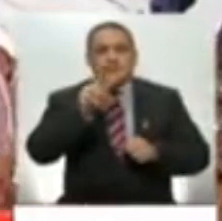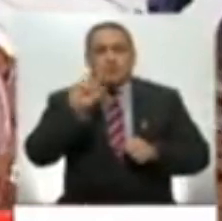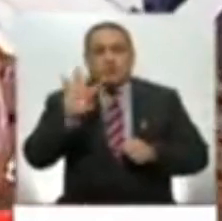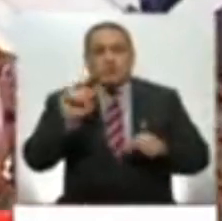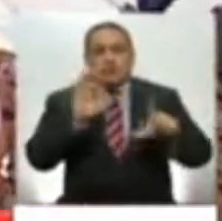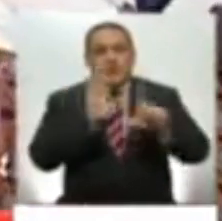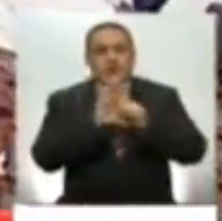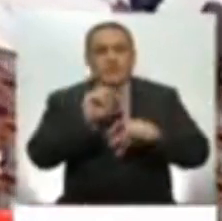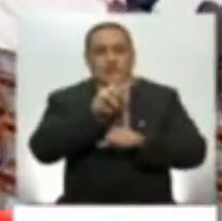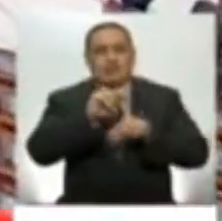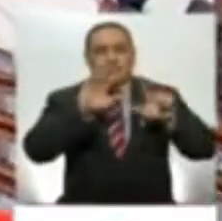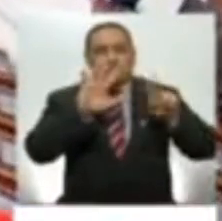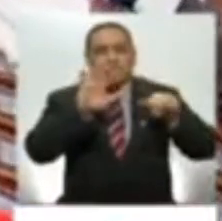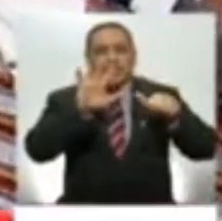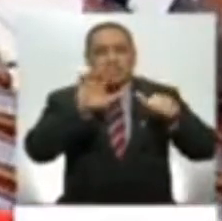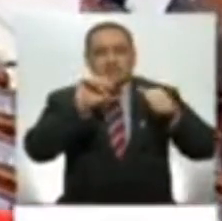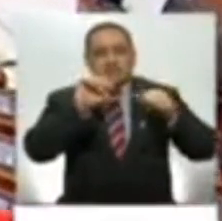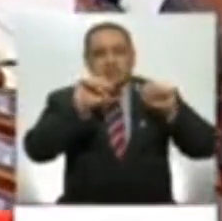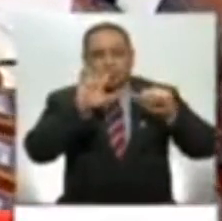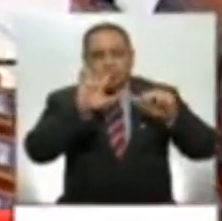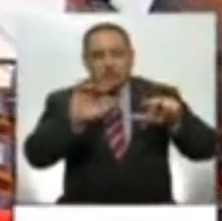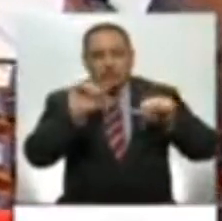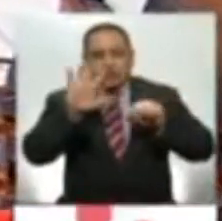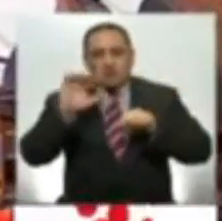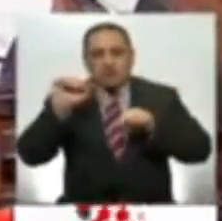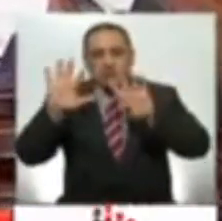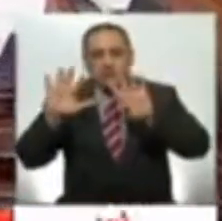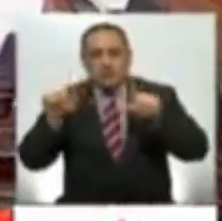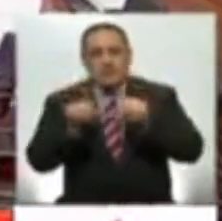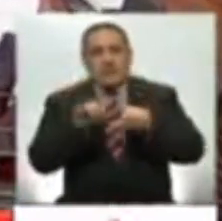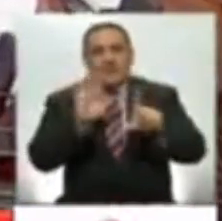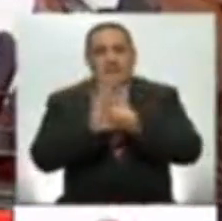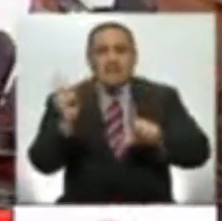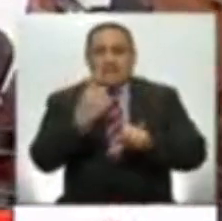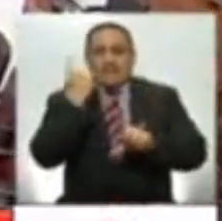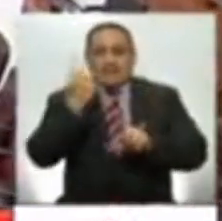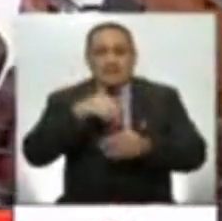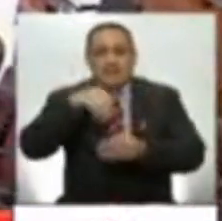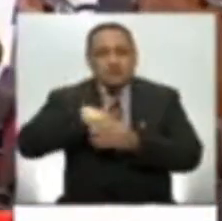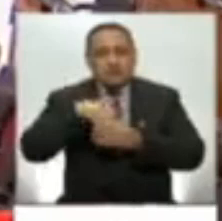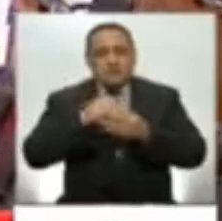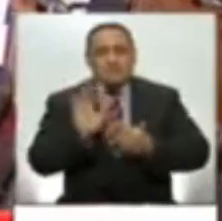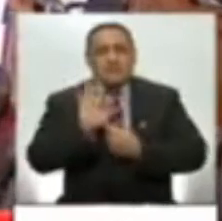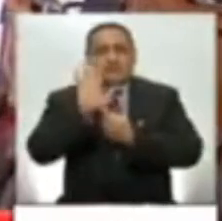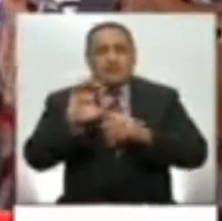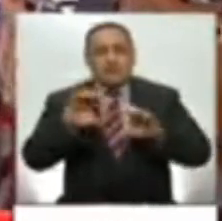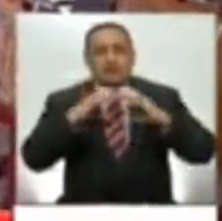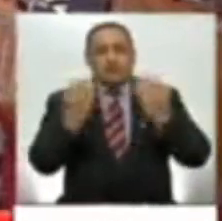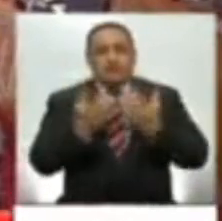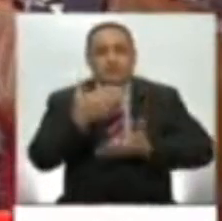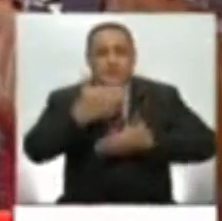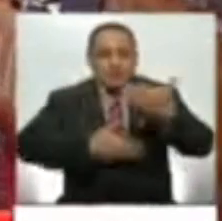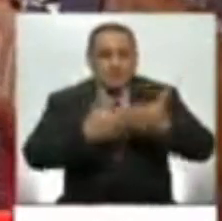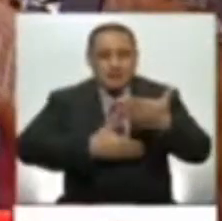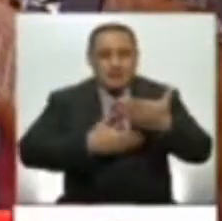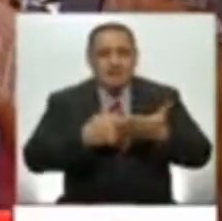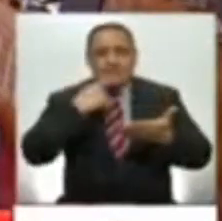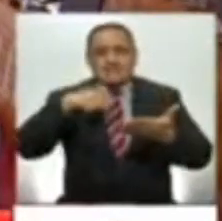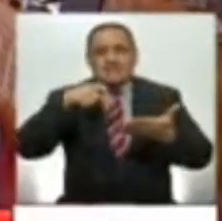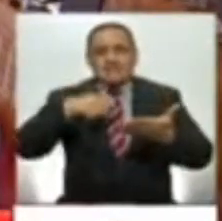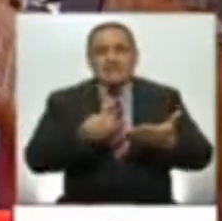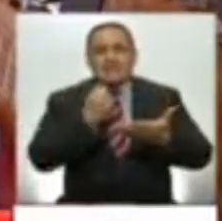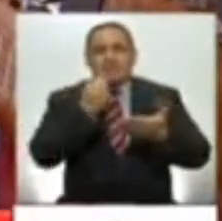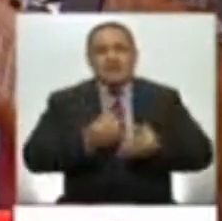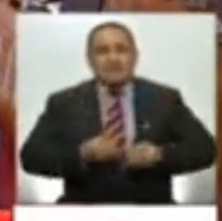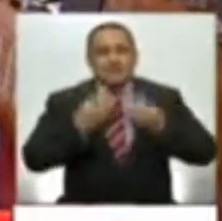Ley 26.859, Ley Orgánica de Elecciones, remito al Congreso de la República la documentación correspondiente